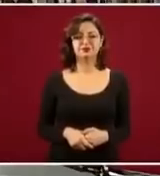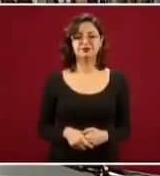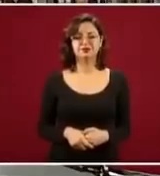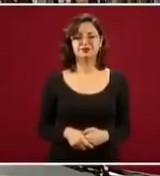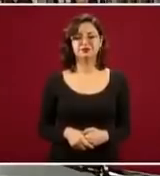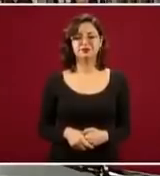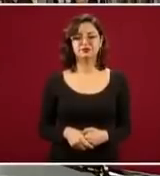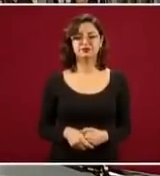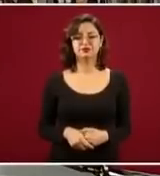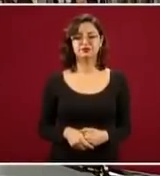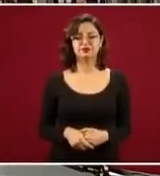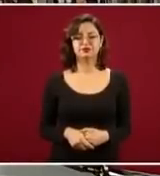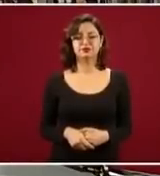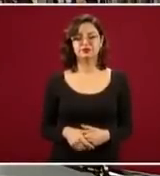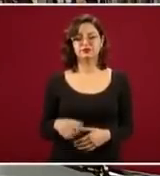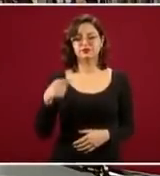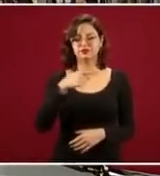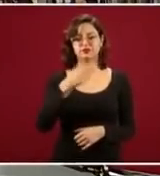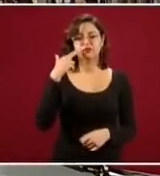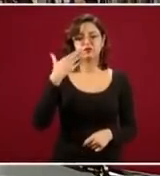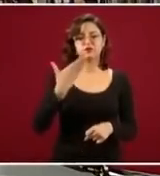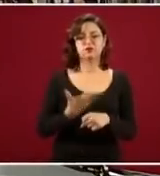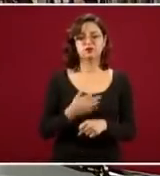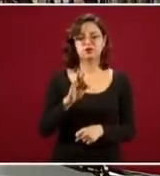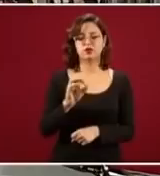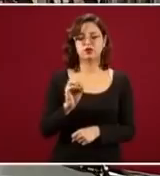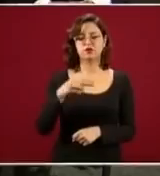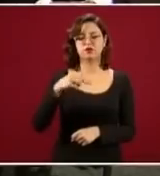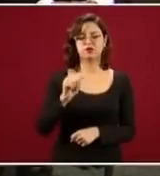de Fonatur.